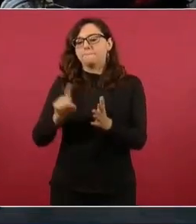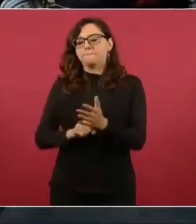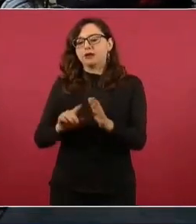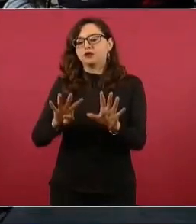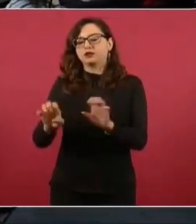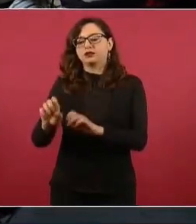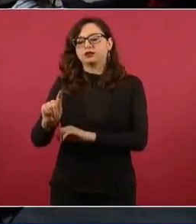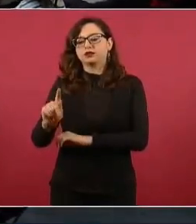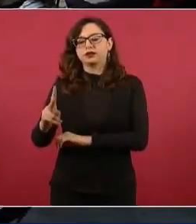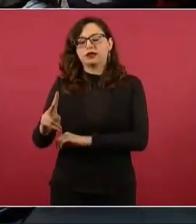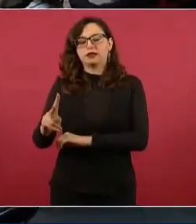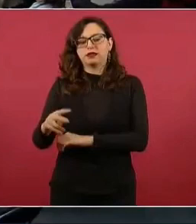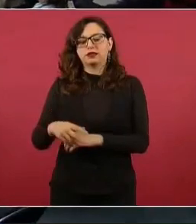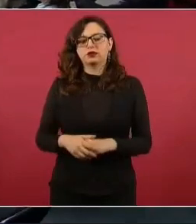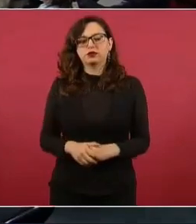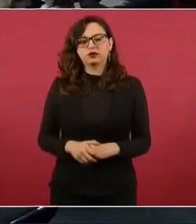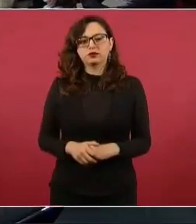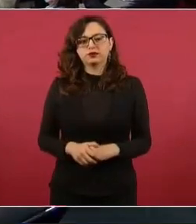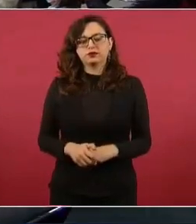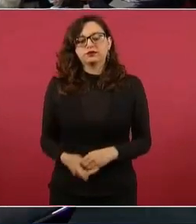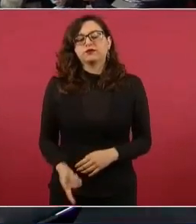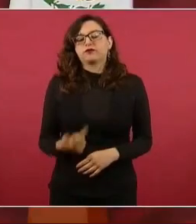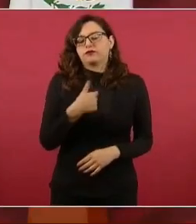1962. ¿Sí? Yo quiero